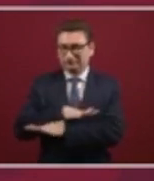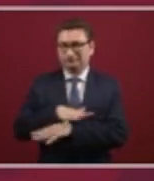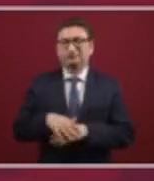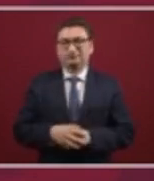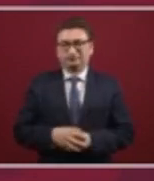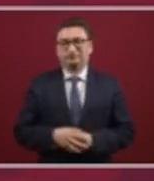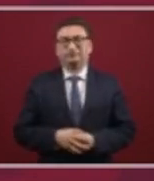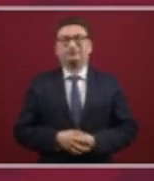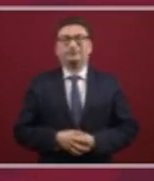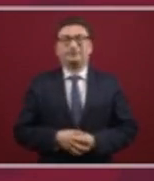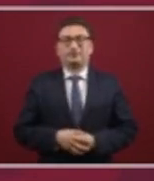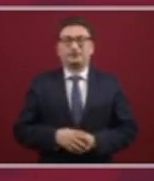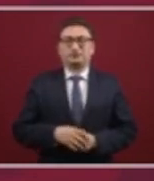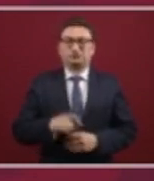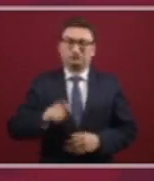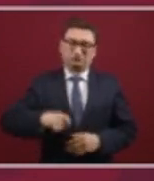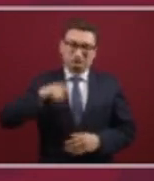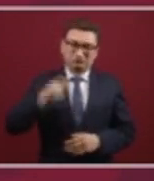que fue aprobada